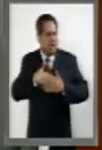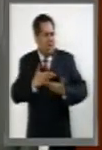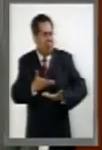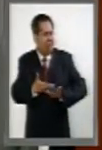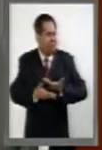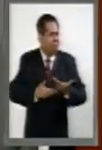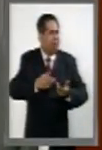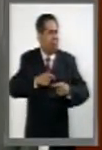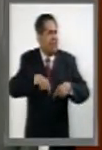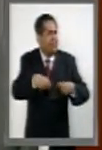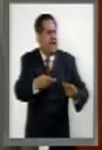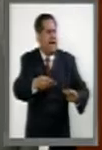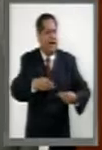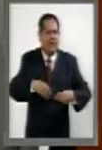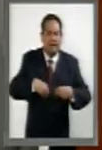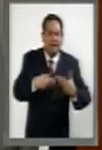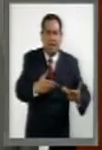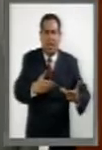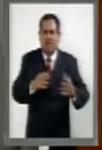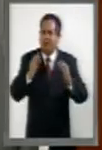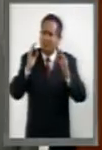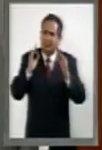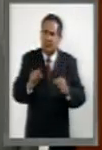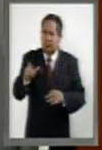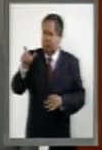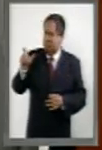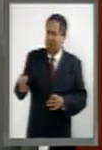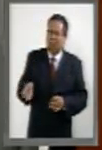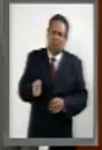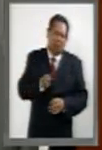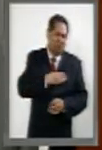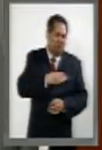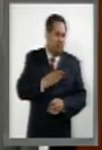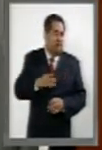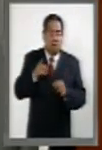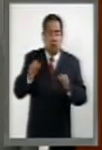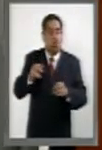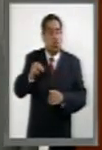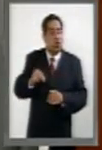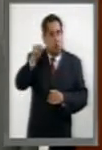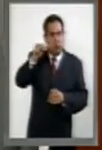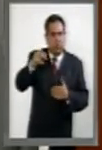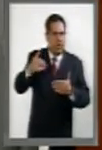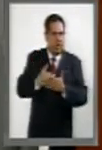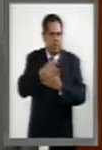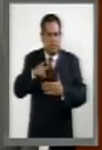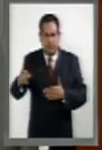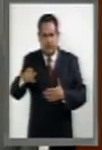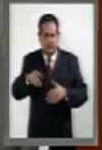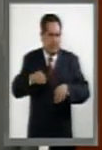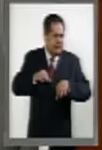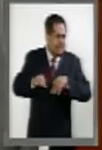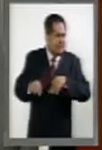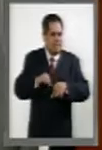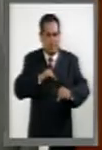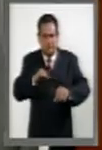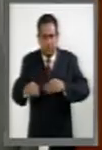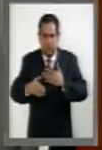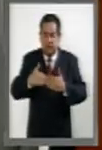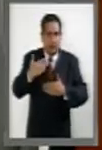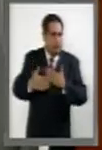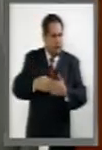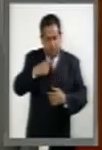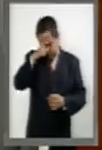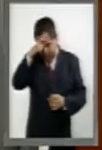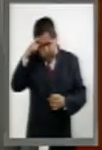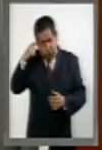servicio público. Como buen hombre del norte, creció y se formó en el trabajo arduo